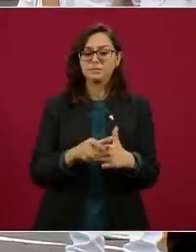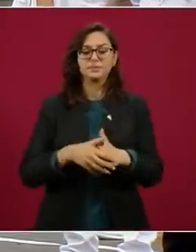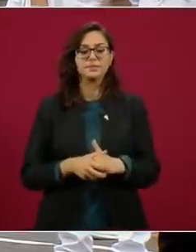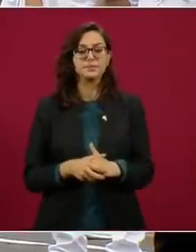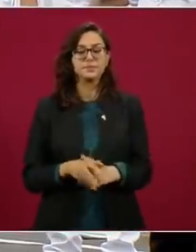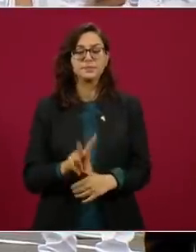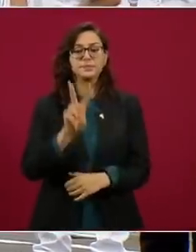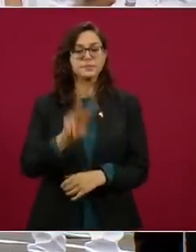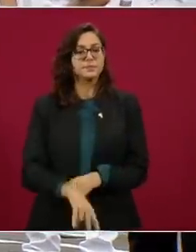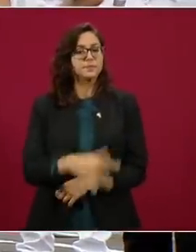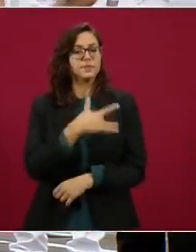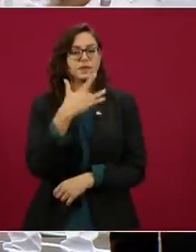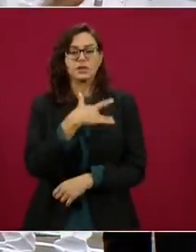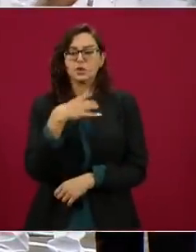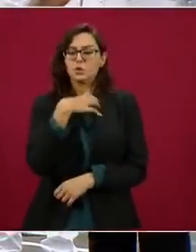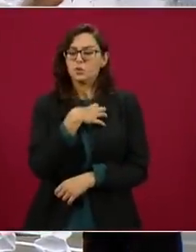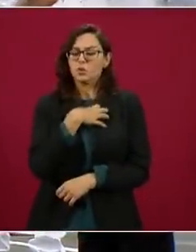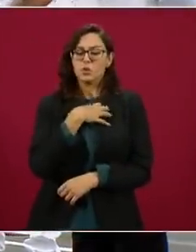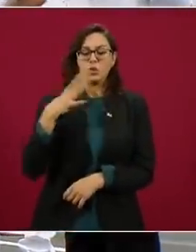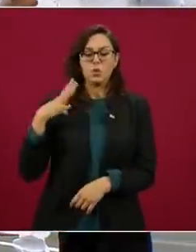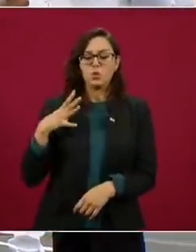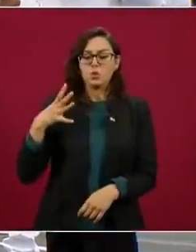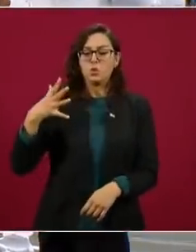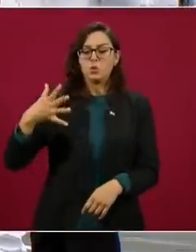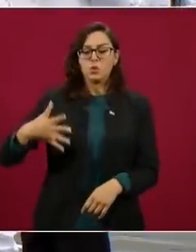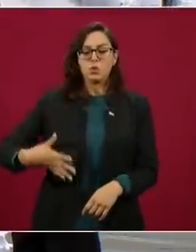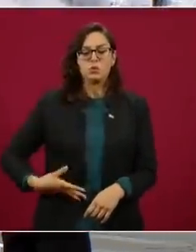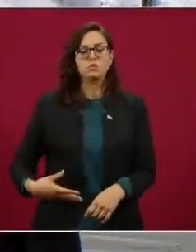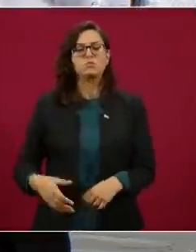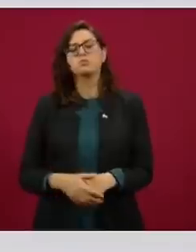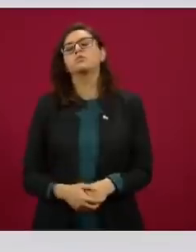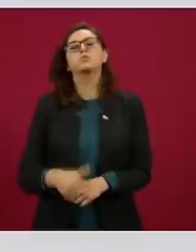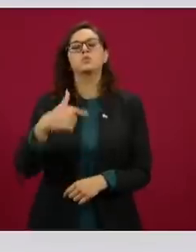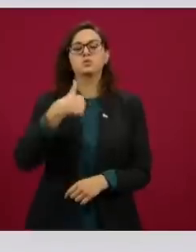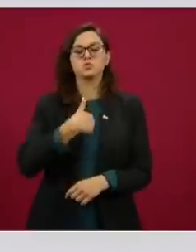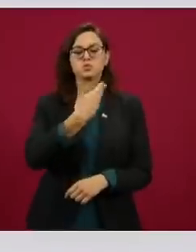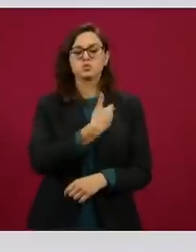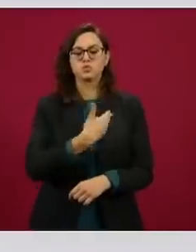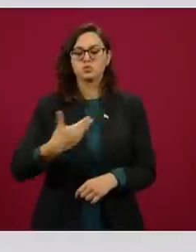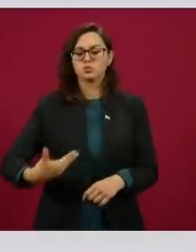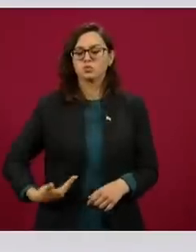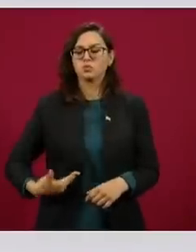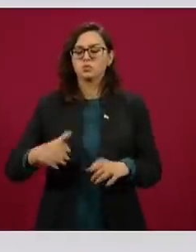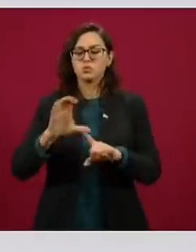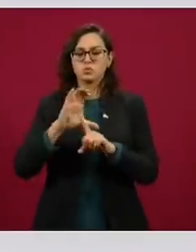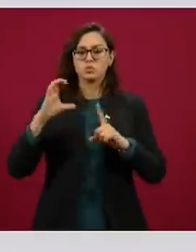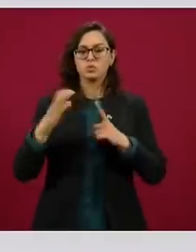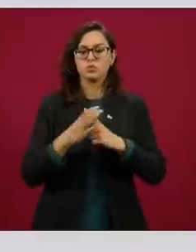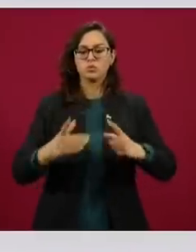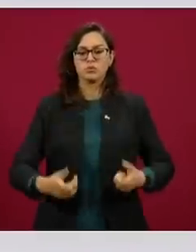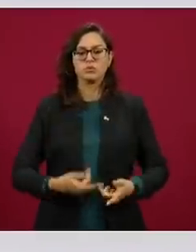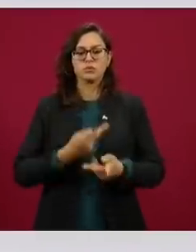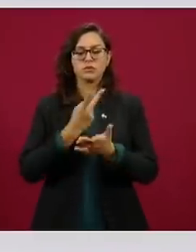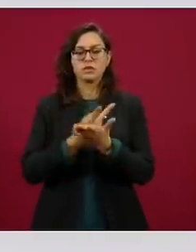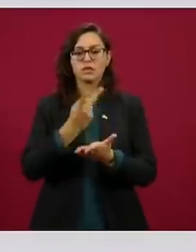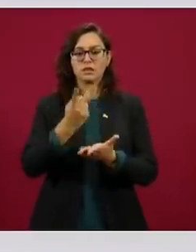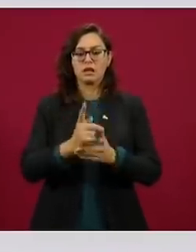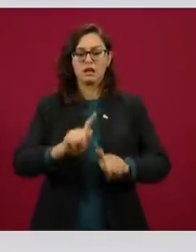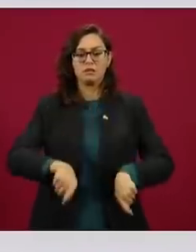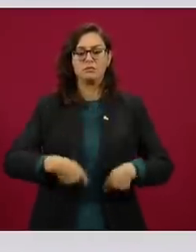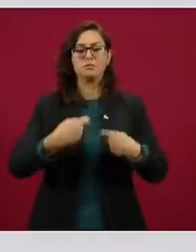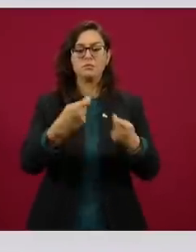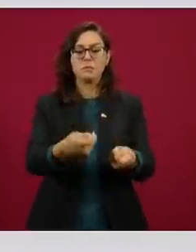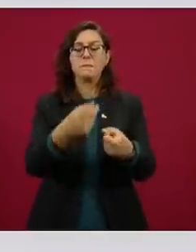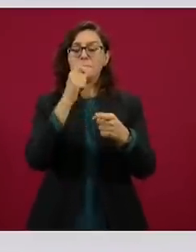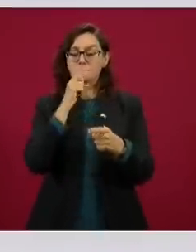orgullosa como presidenta del consejo que otorga esta condecoración y como secretario